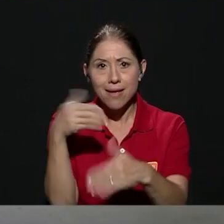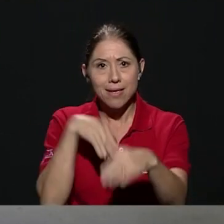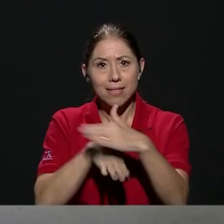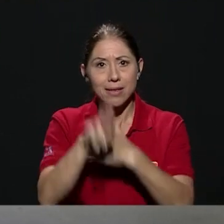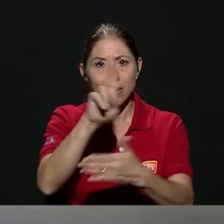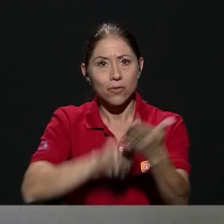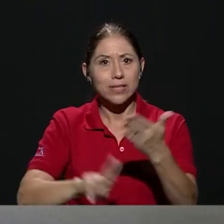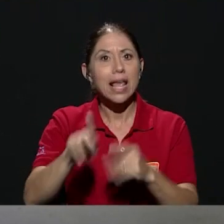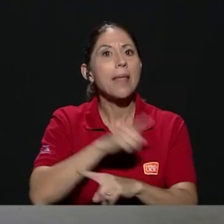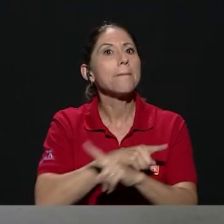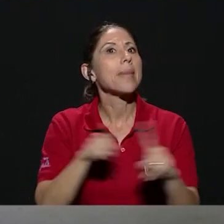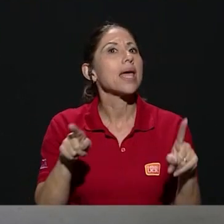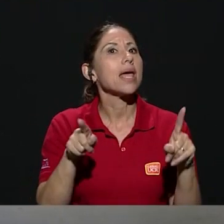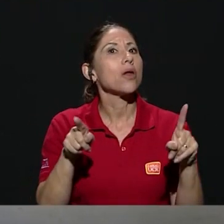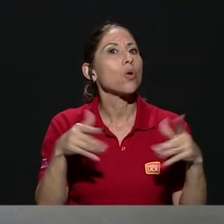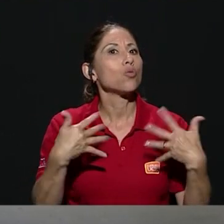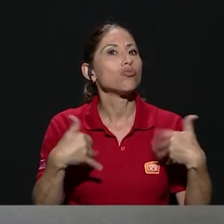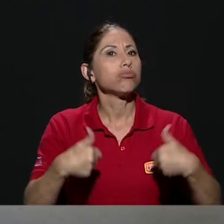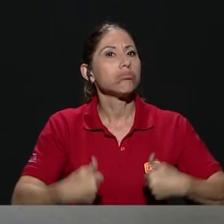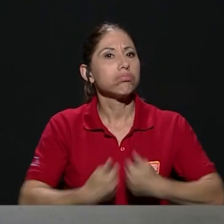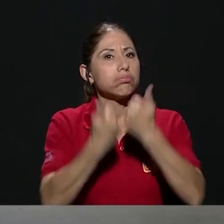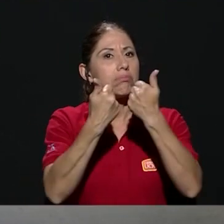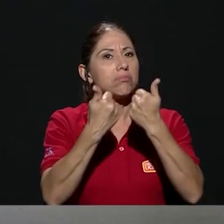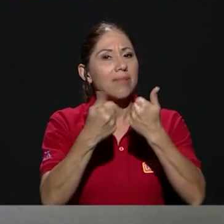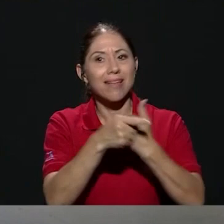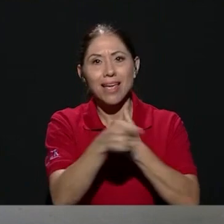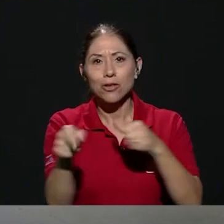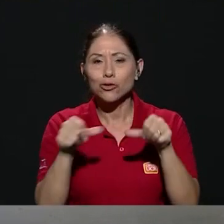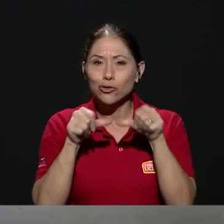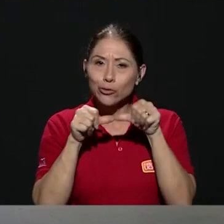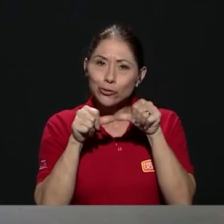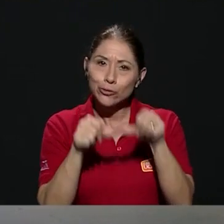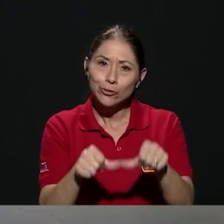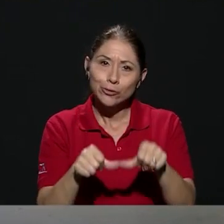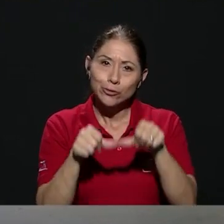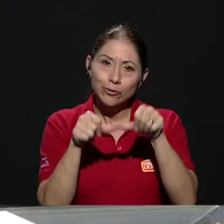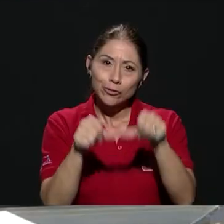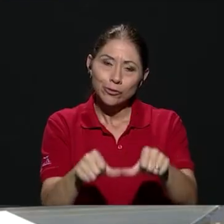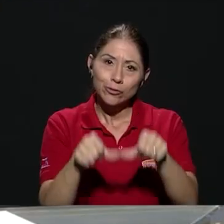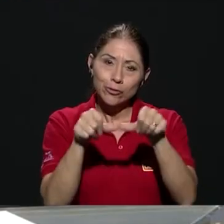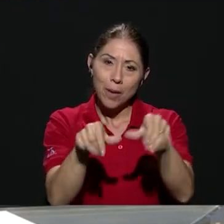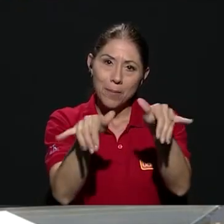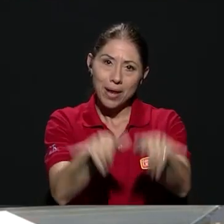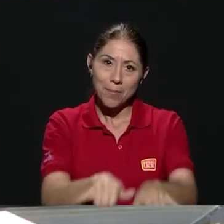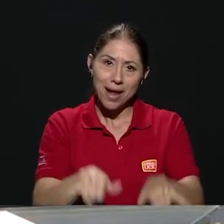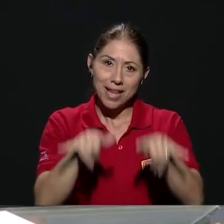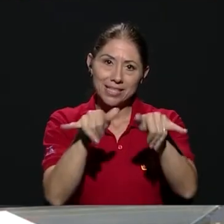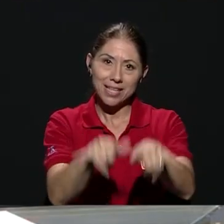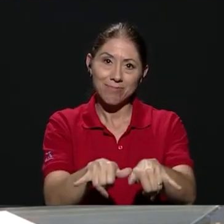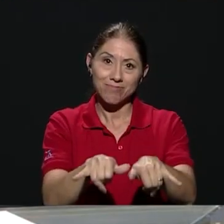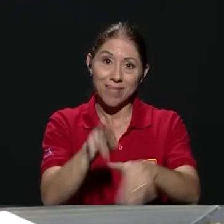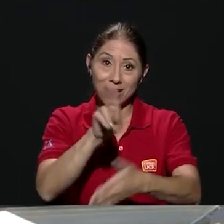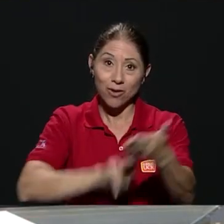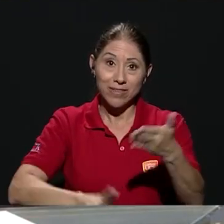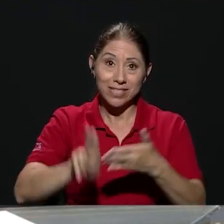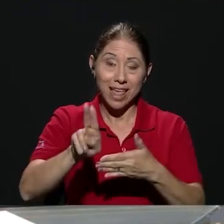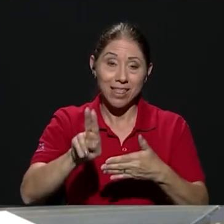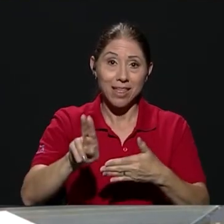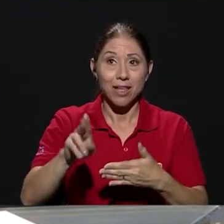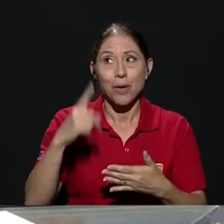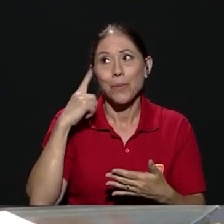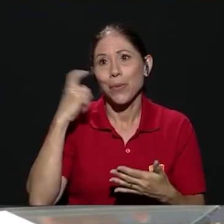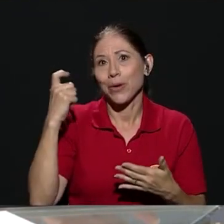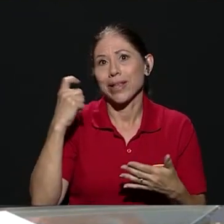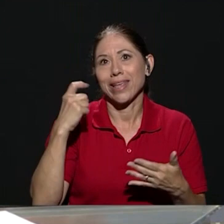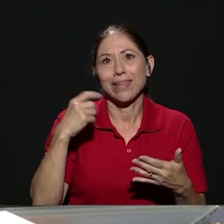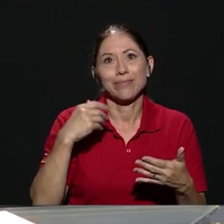mayor debe ser que permanezcan en la universidad, porque para cualquiera que se mude, no sé,